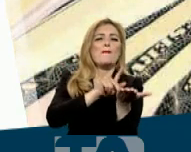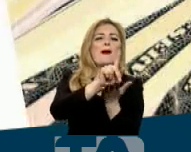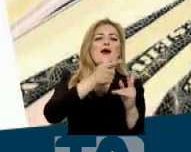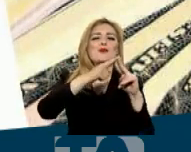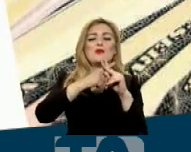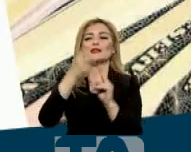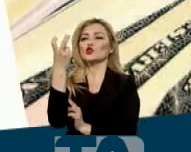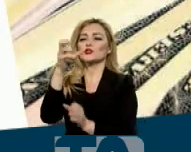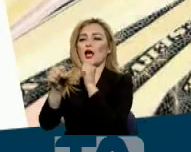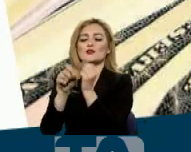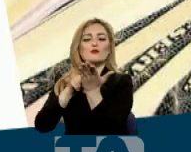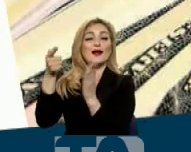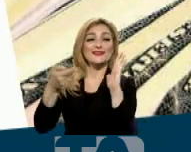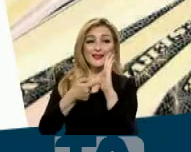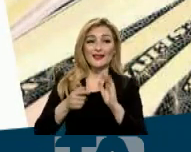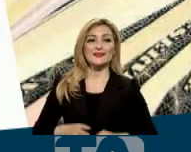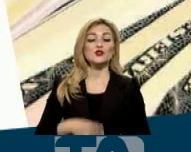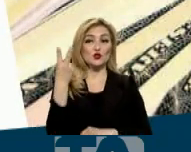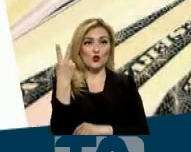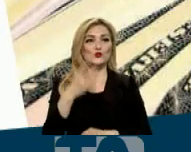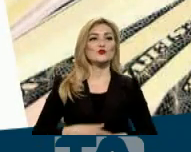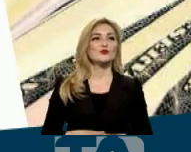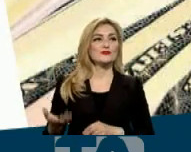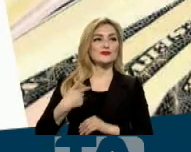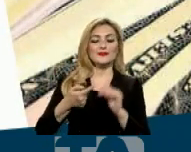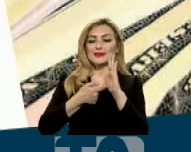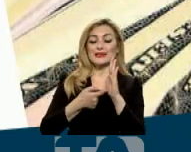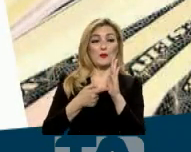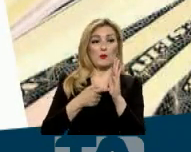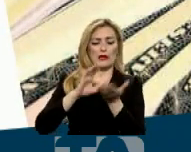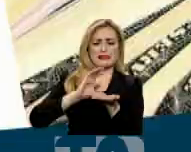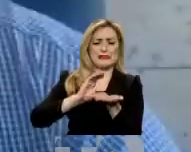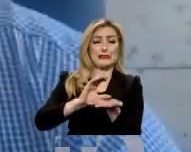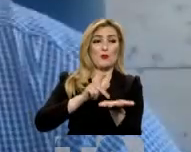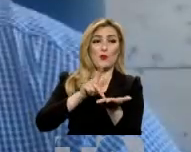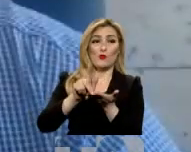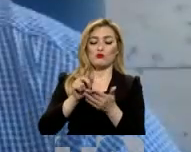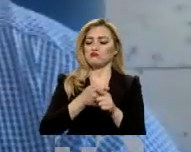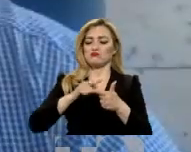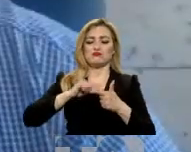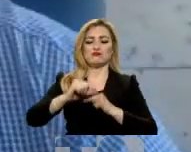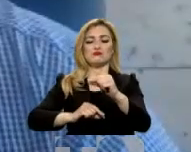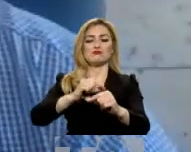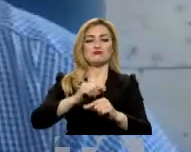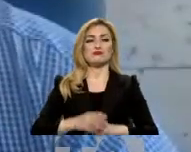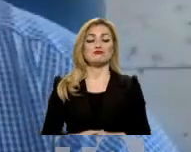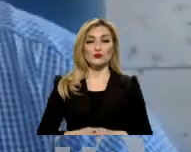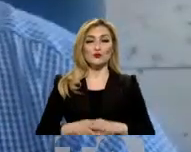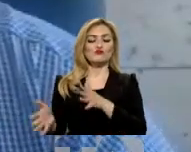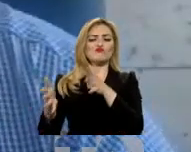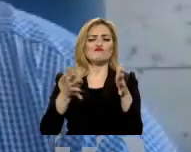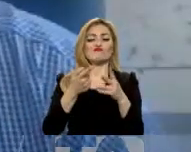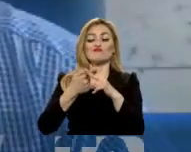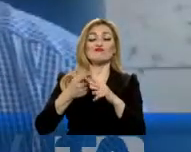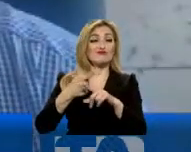interés, y el diferimiento de intereses no pagados y acumulados. Esto, según Mauricio Pozo, es parte de un rompecabezas. Son varias